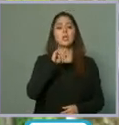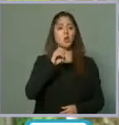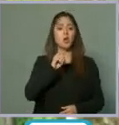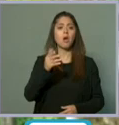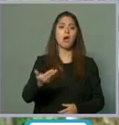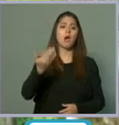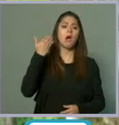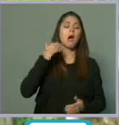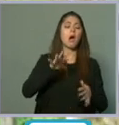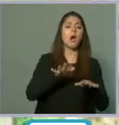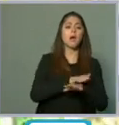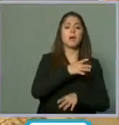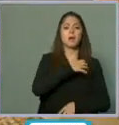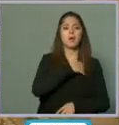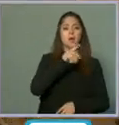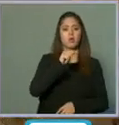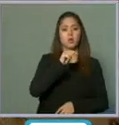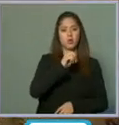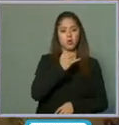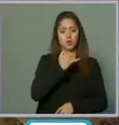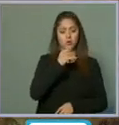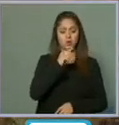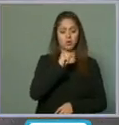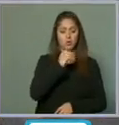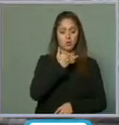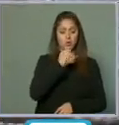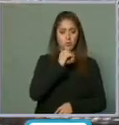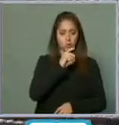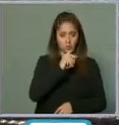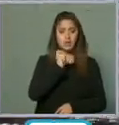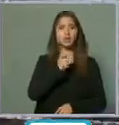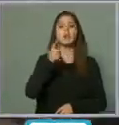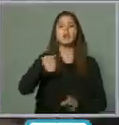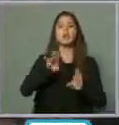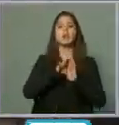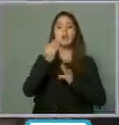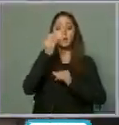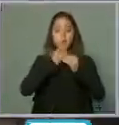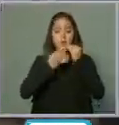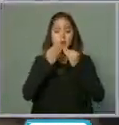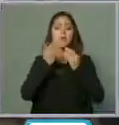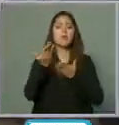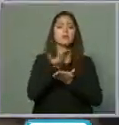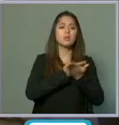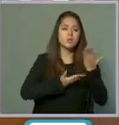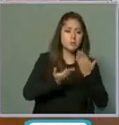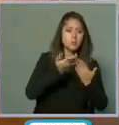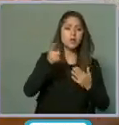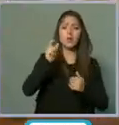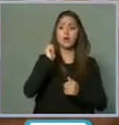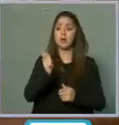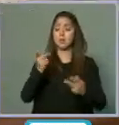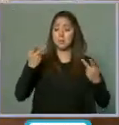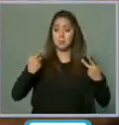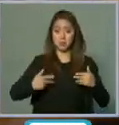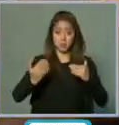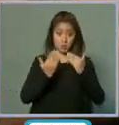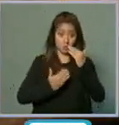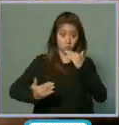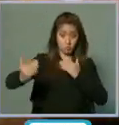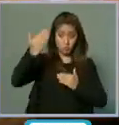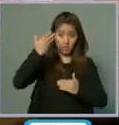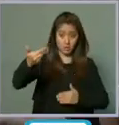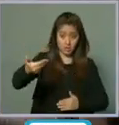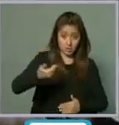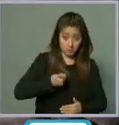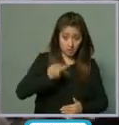han detallado cosas, la comida, los servicios, lo que te exige tu superior, etcétera. Por historia sabemos